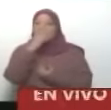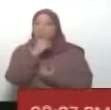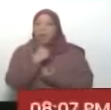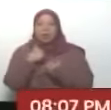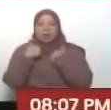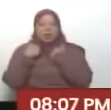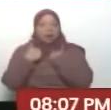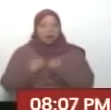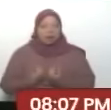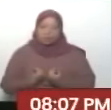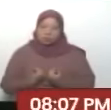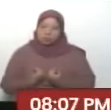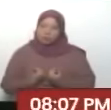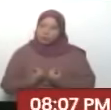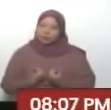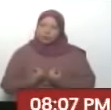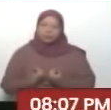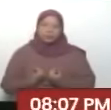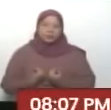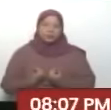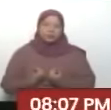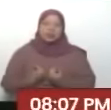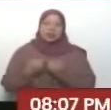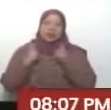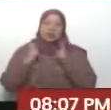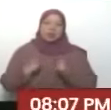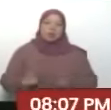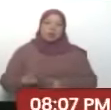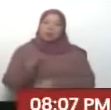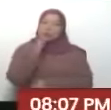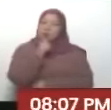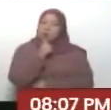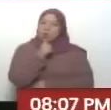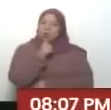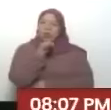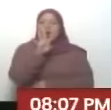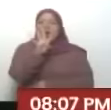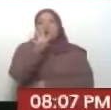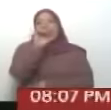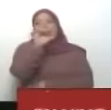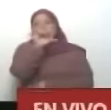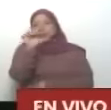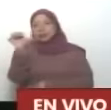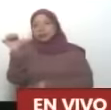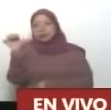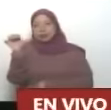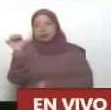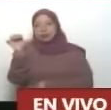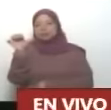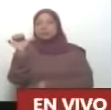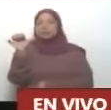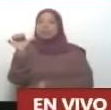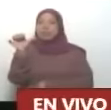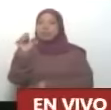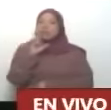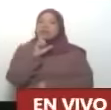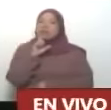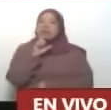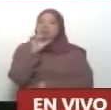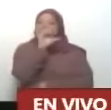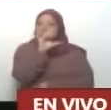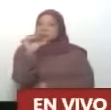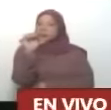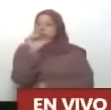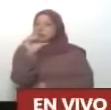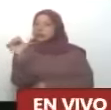segundo en las últimas tres semanas, cuatro semanas, de una campaña